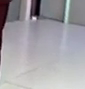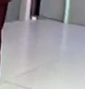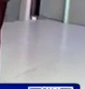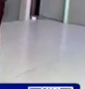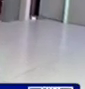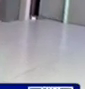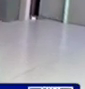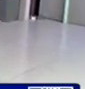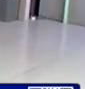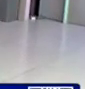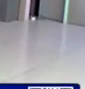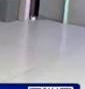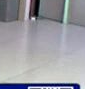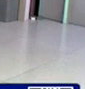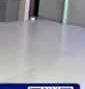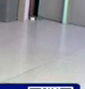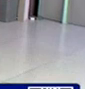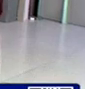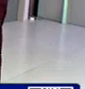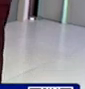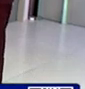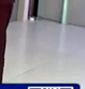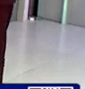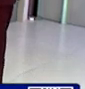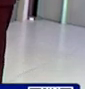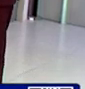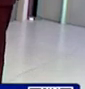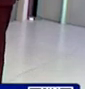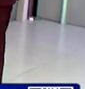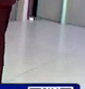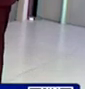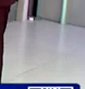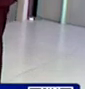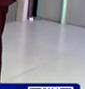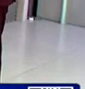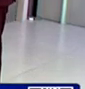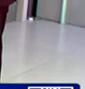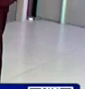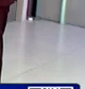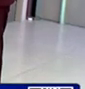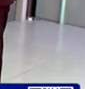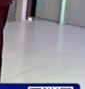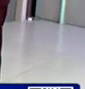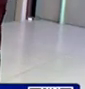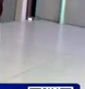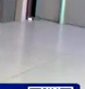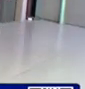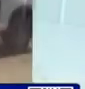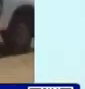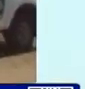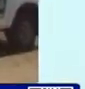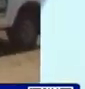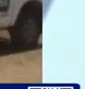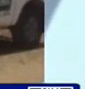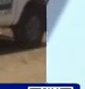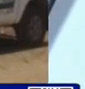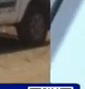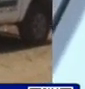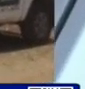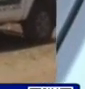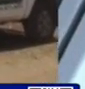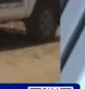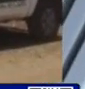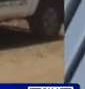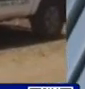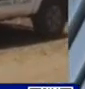que a continuación ustedes van a observar. Son las imágenes que pertenecen a una persona de sexo femenino que falleció alrededor de las 7